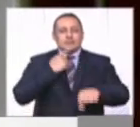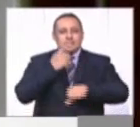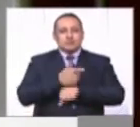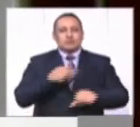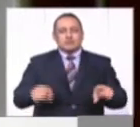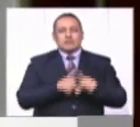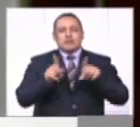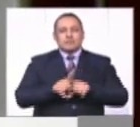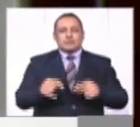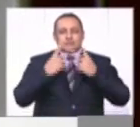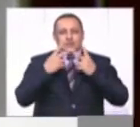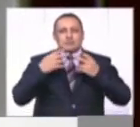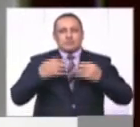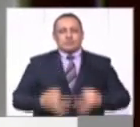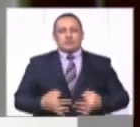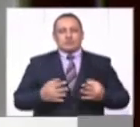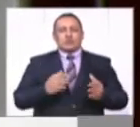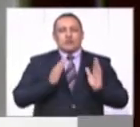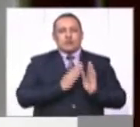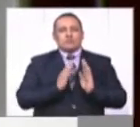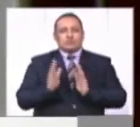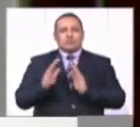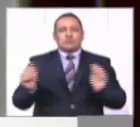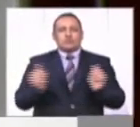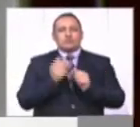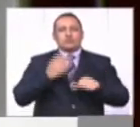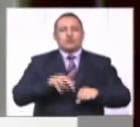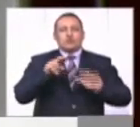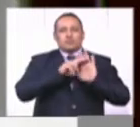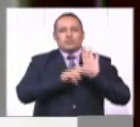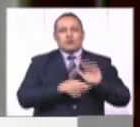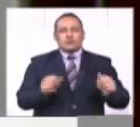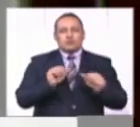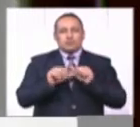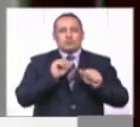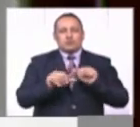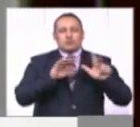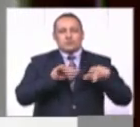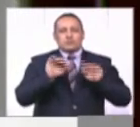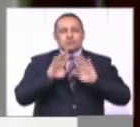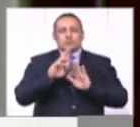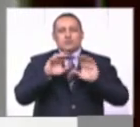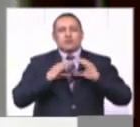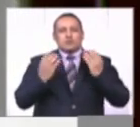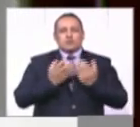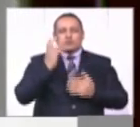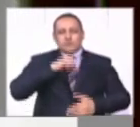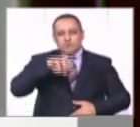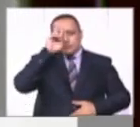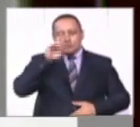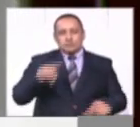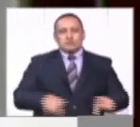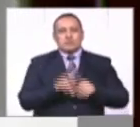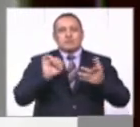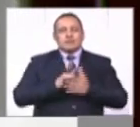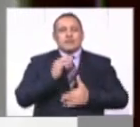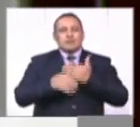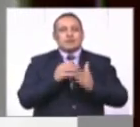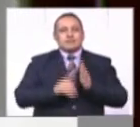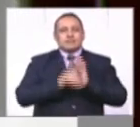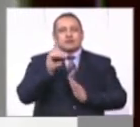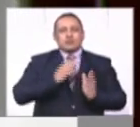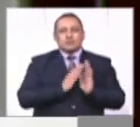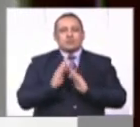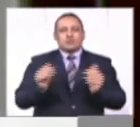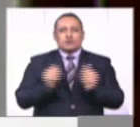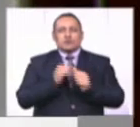ha seguido en estricto el procedimiento normado en el artículo 89 del Congreso de la república que desarrolla el procedimiento